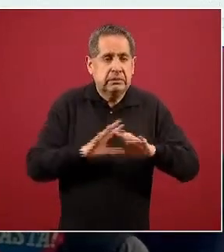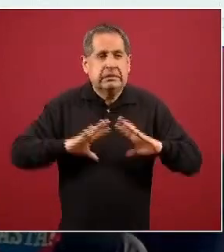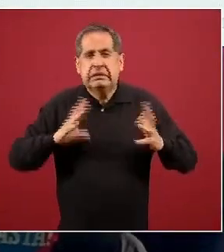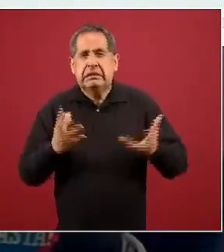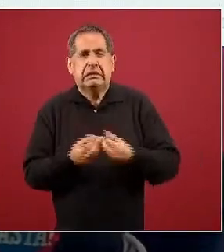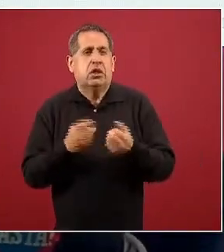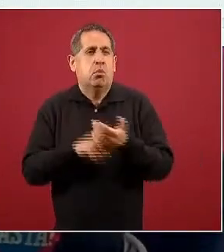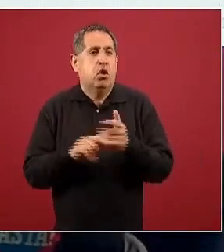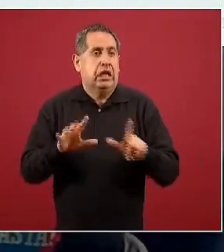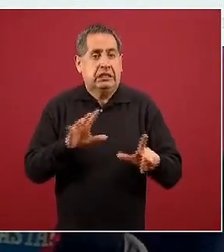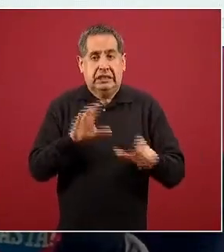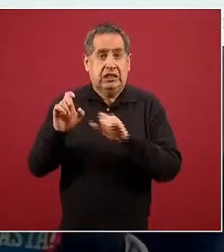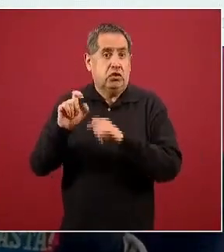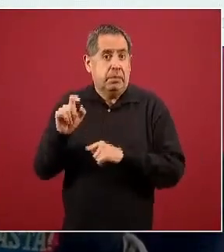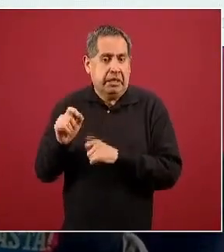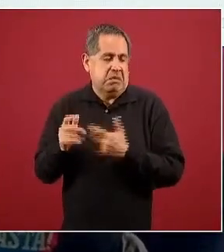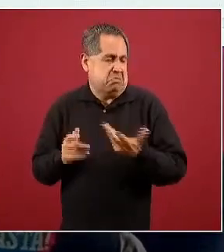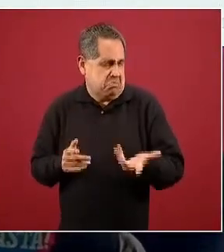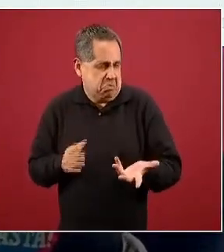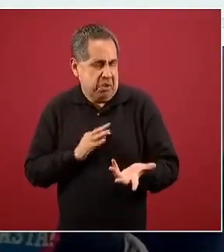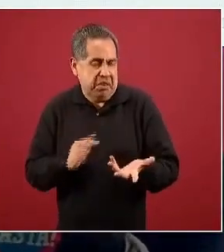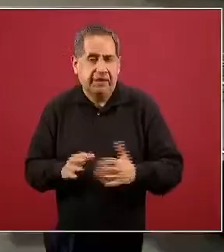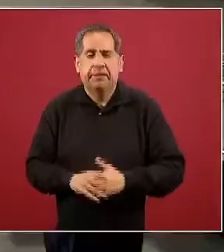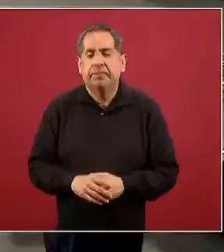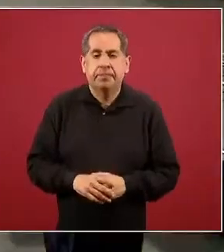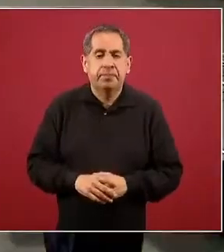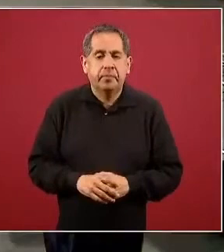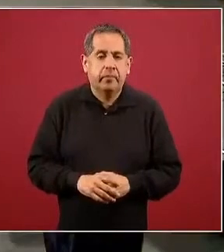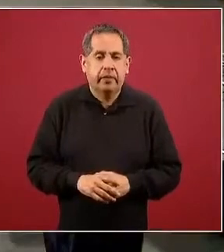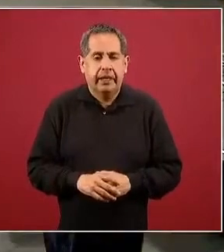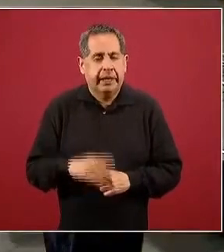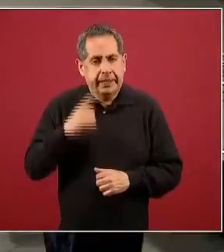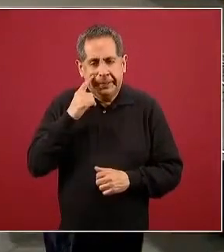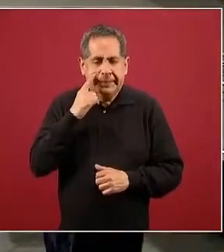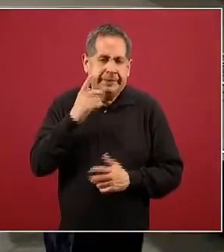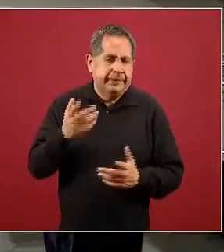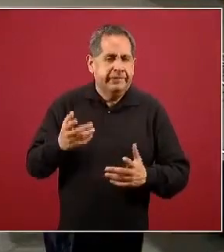estimados activos de 720. Vamos a ver por